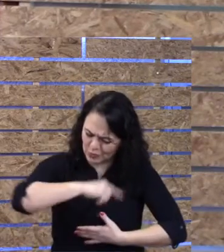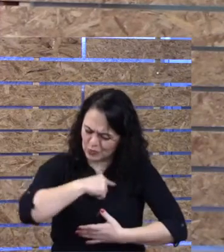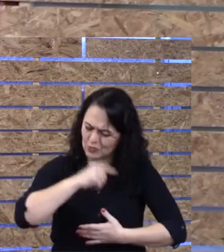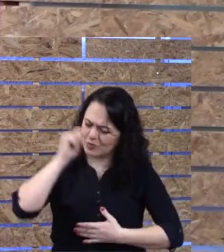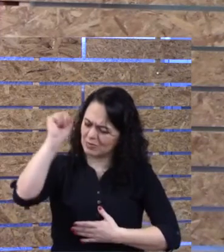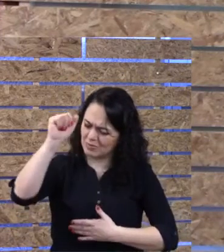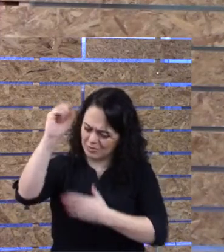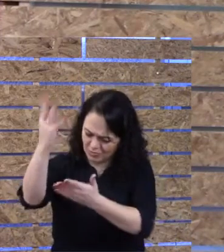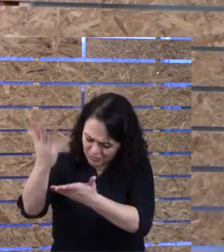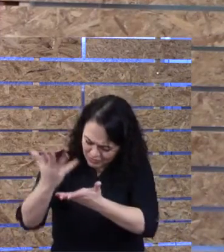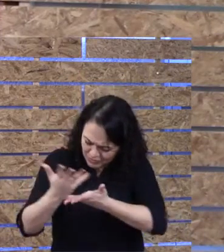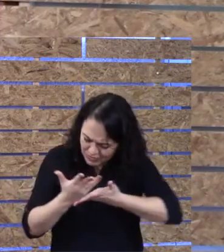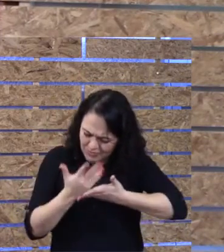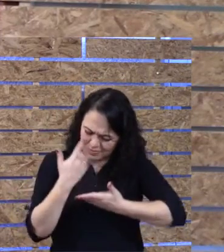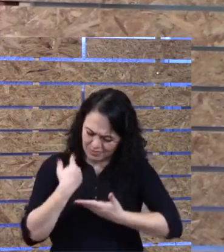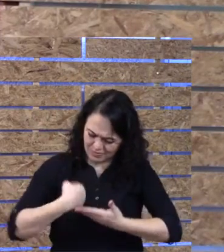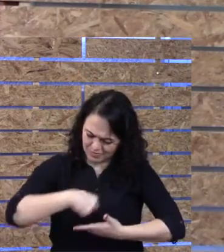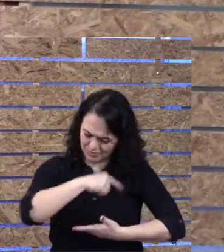por las ovejas.